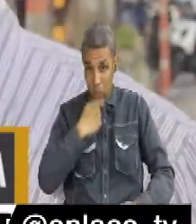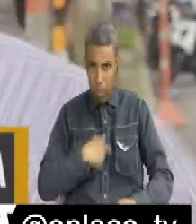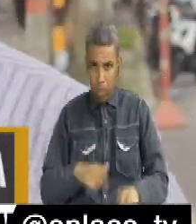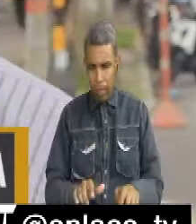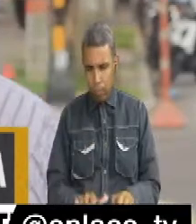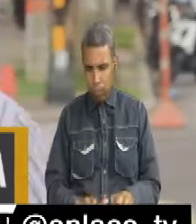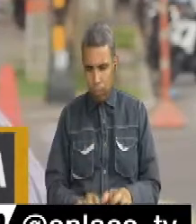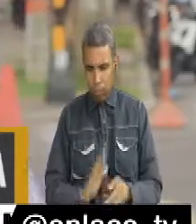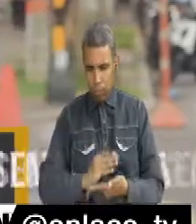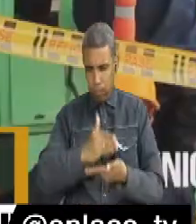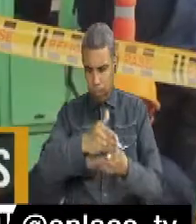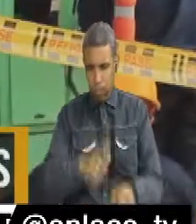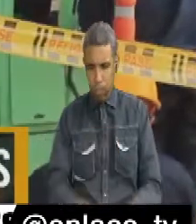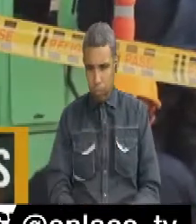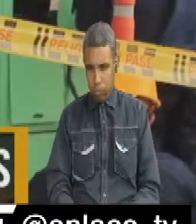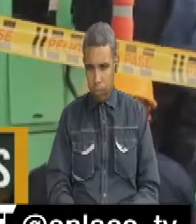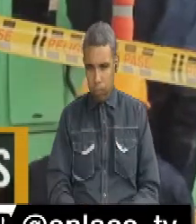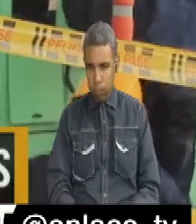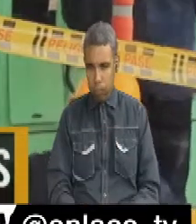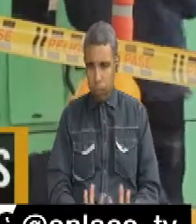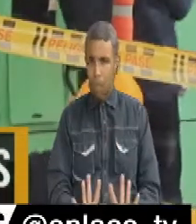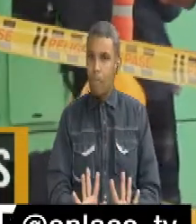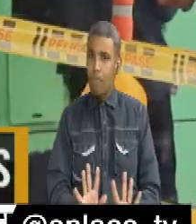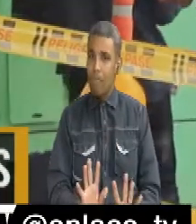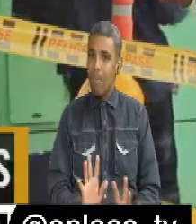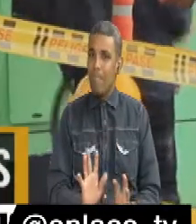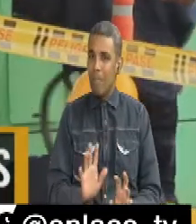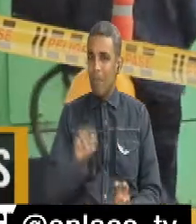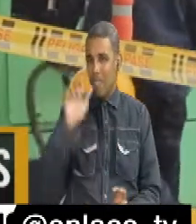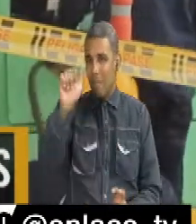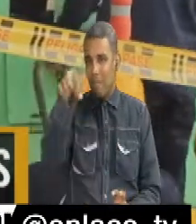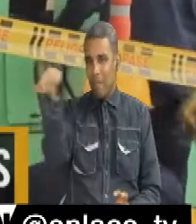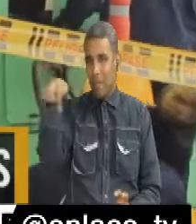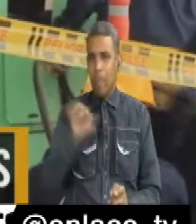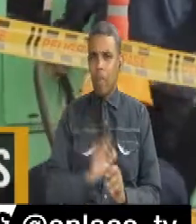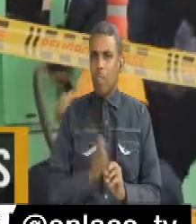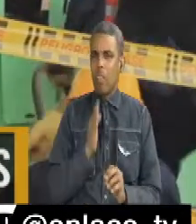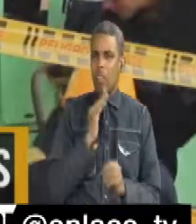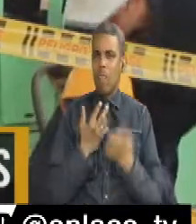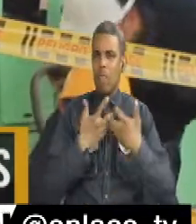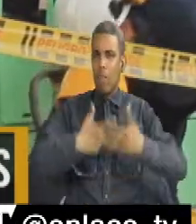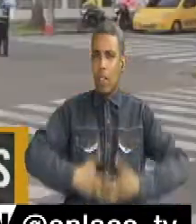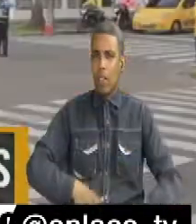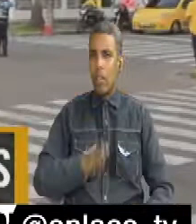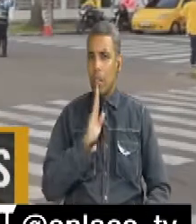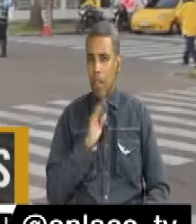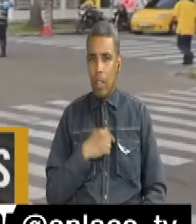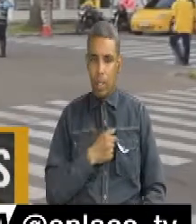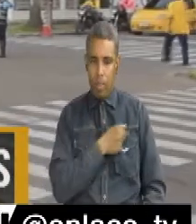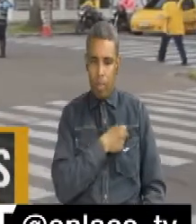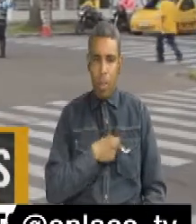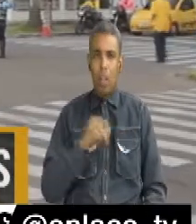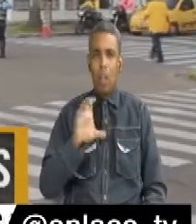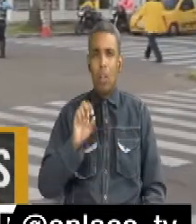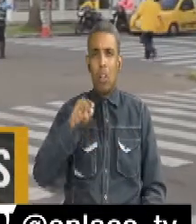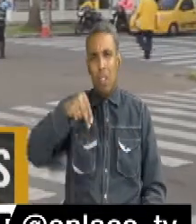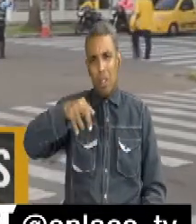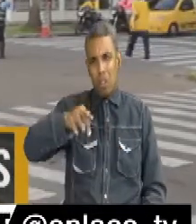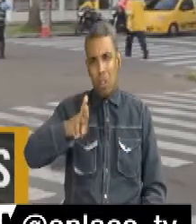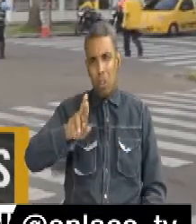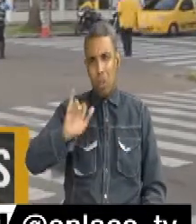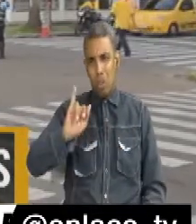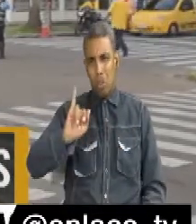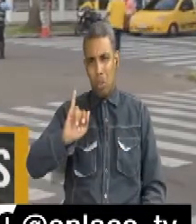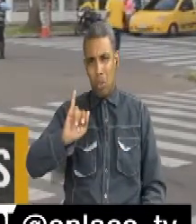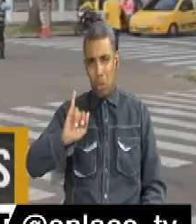necesidades, según las horas pico. La firma contratista Unión Temporal Construsemáforos es la encargada de ejecutar el proyecto, en el que se